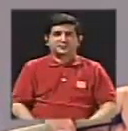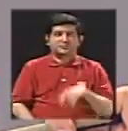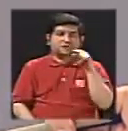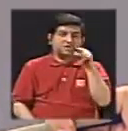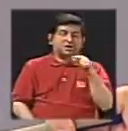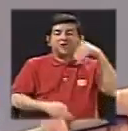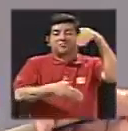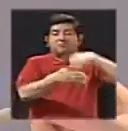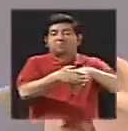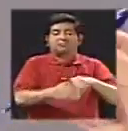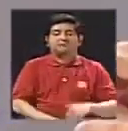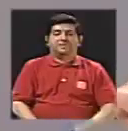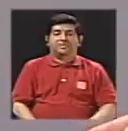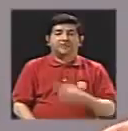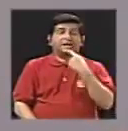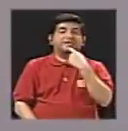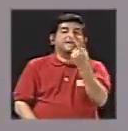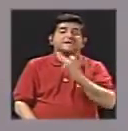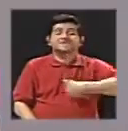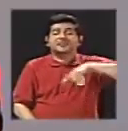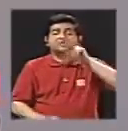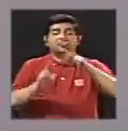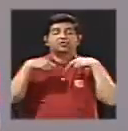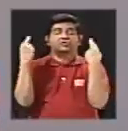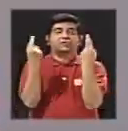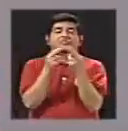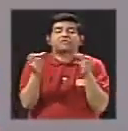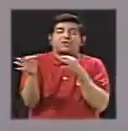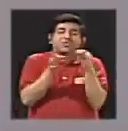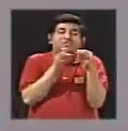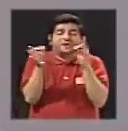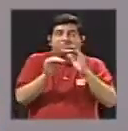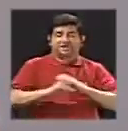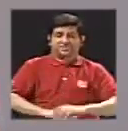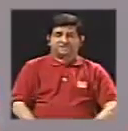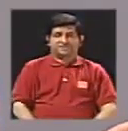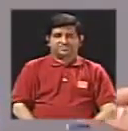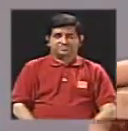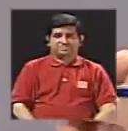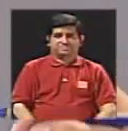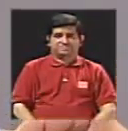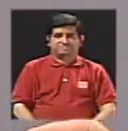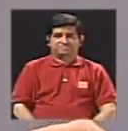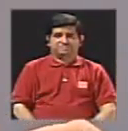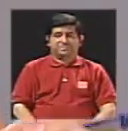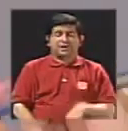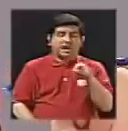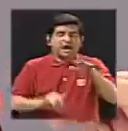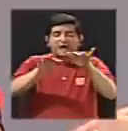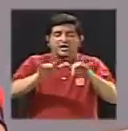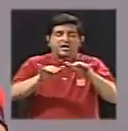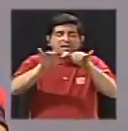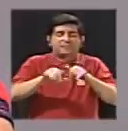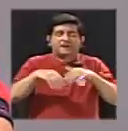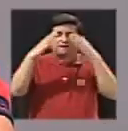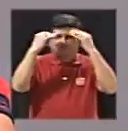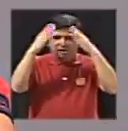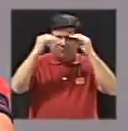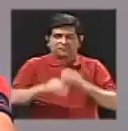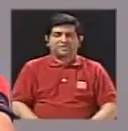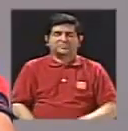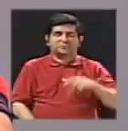Entonces, lo que nos dicen en una sesión de explicación ahí es que digitaron los datos. Por ejemplo,